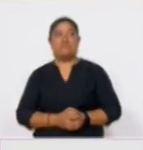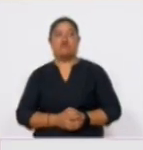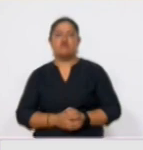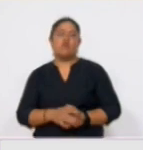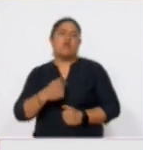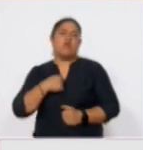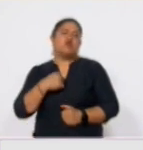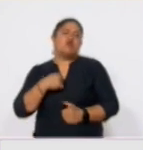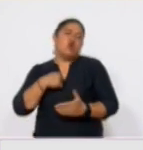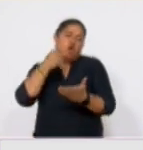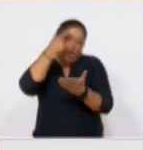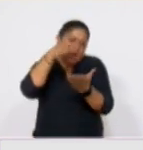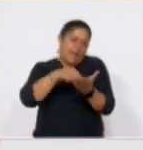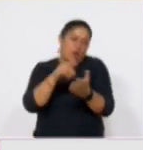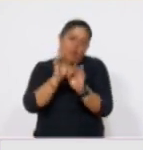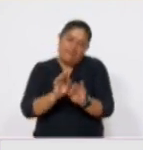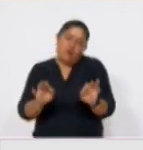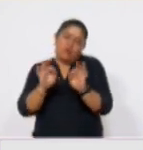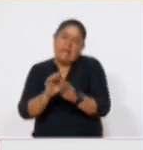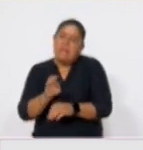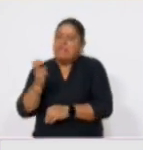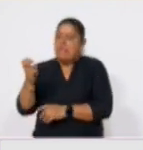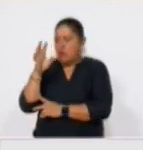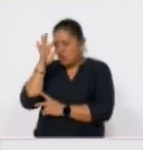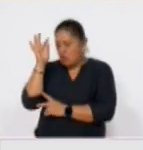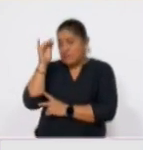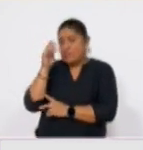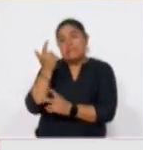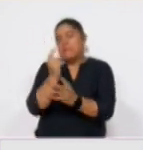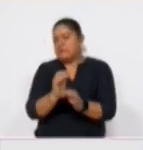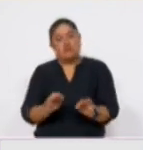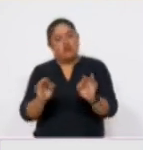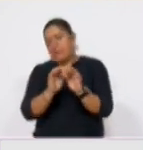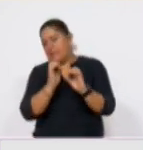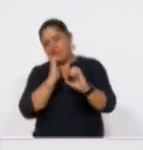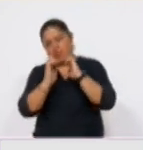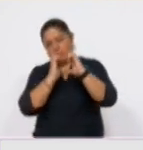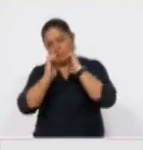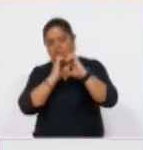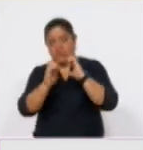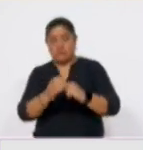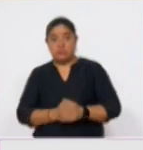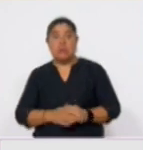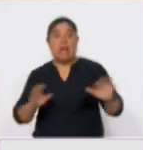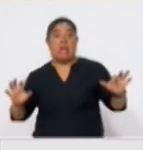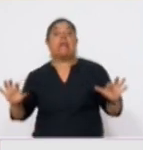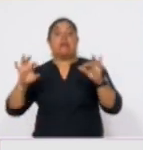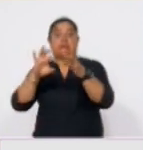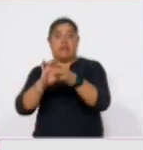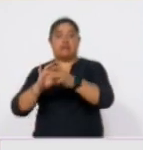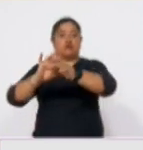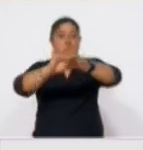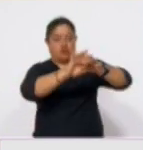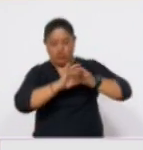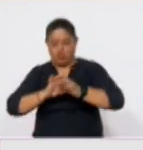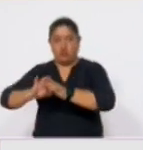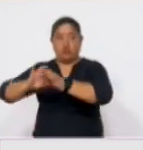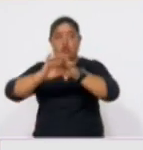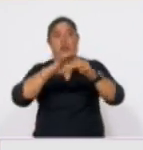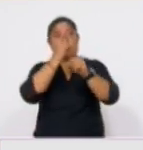la Corazit, porque es fundamental que la comunicación y sobre todo los lazos que tiene que haber en la